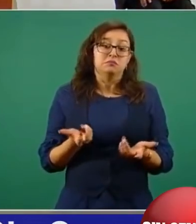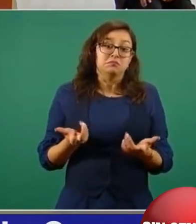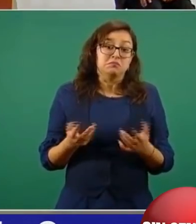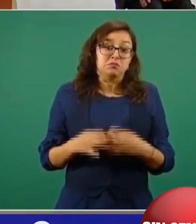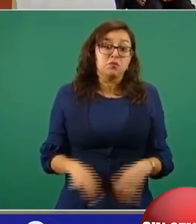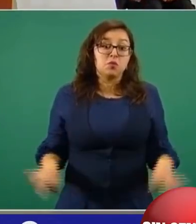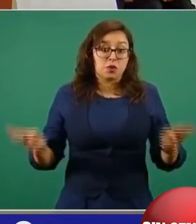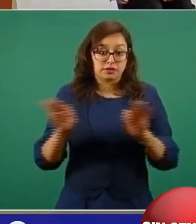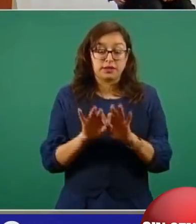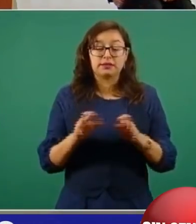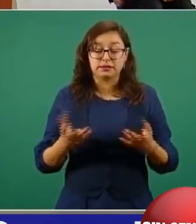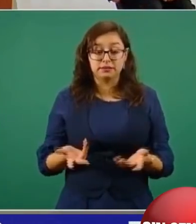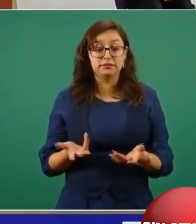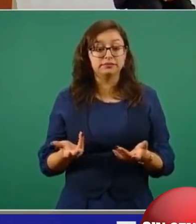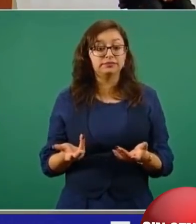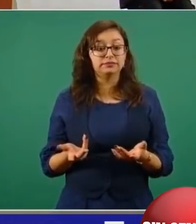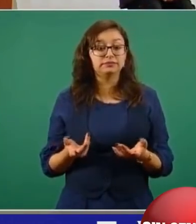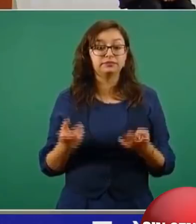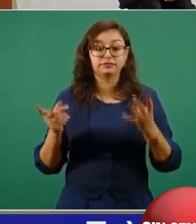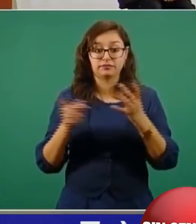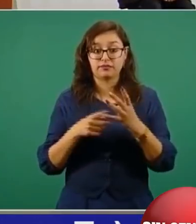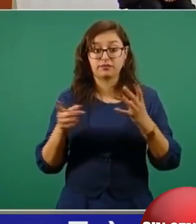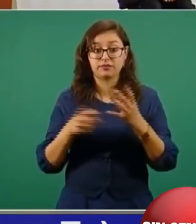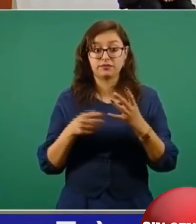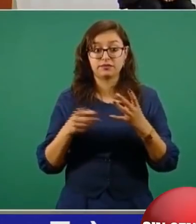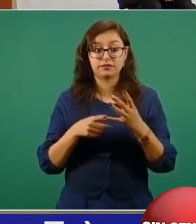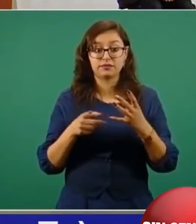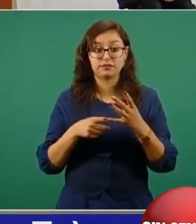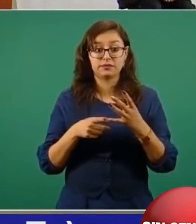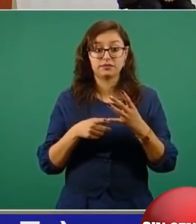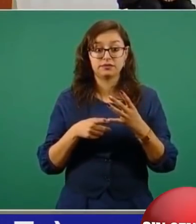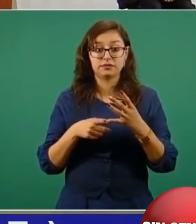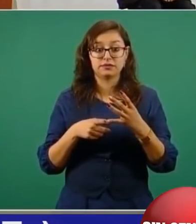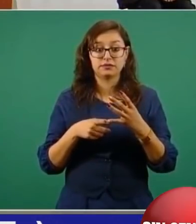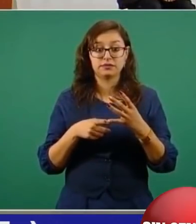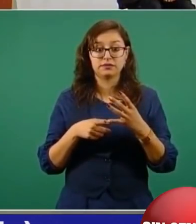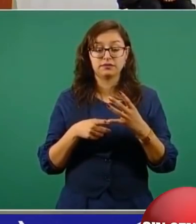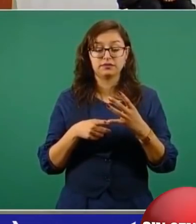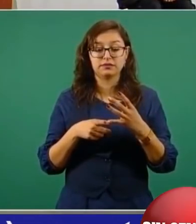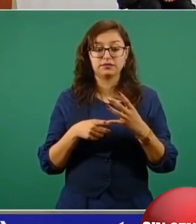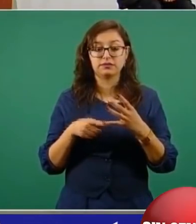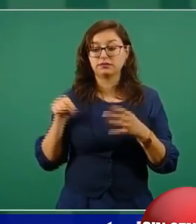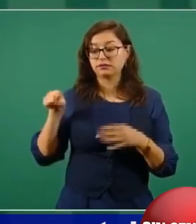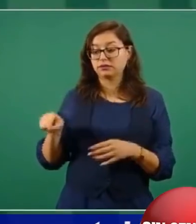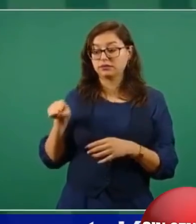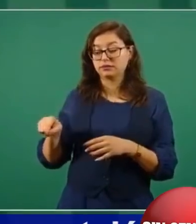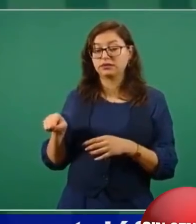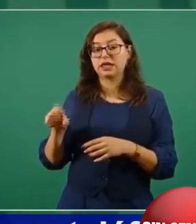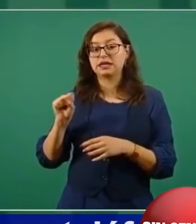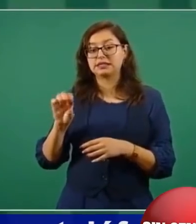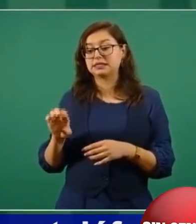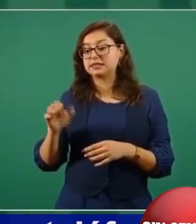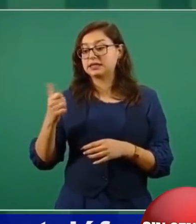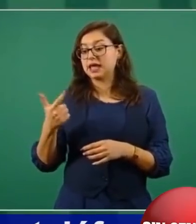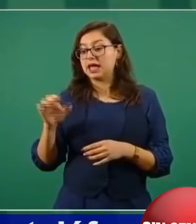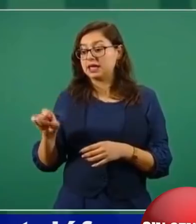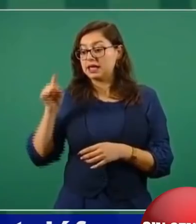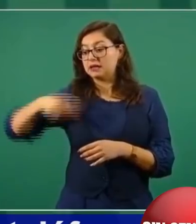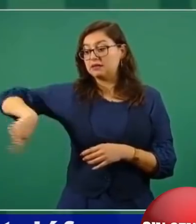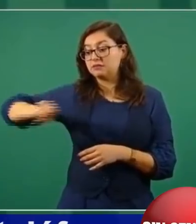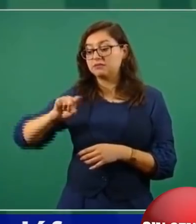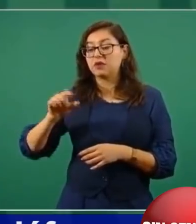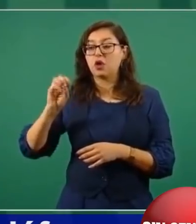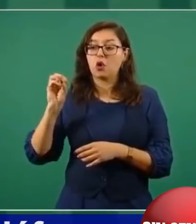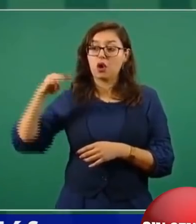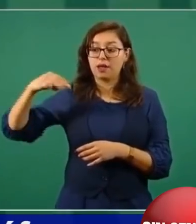importante, y otra muy importante es las recomendaciones del Grupo Asesor Estratégico de Inmunizaciones de